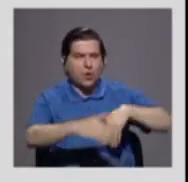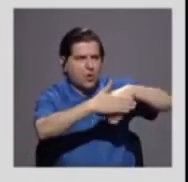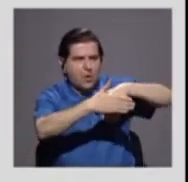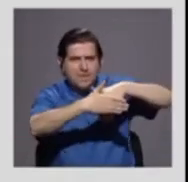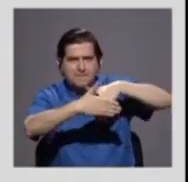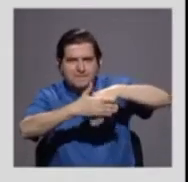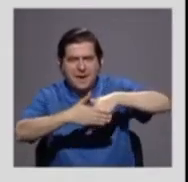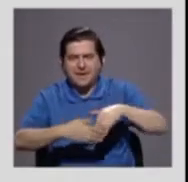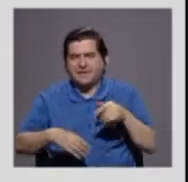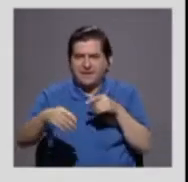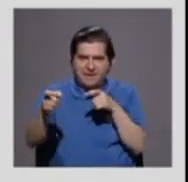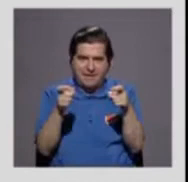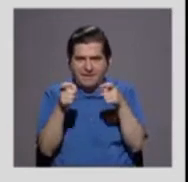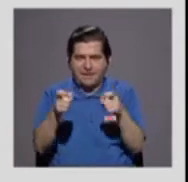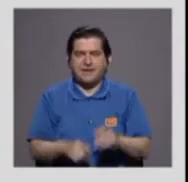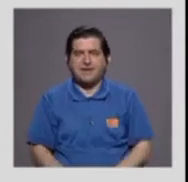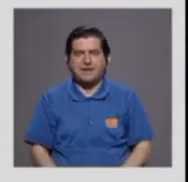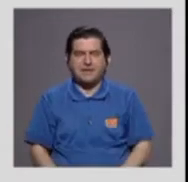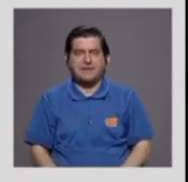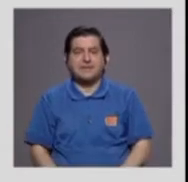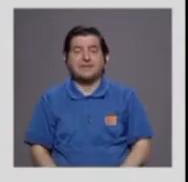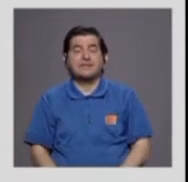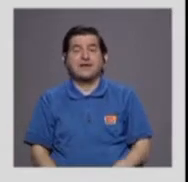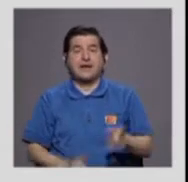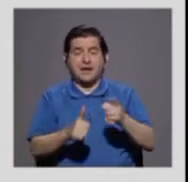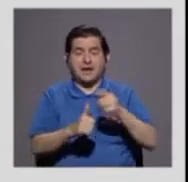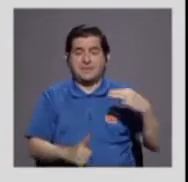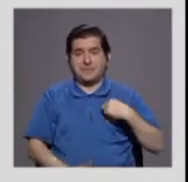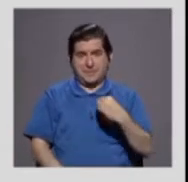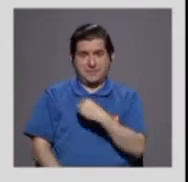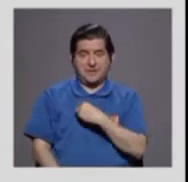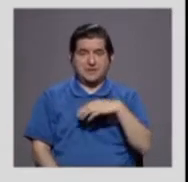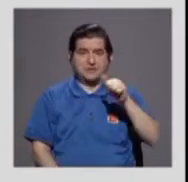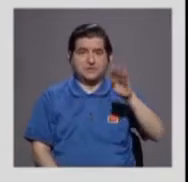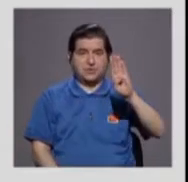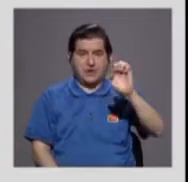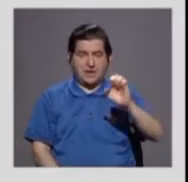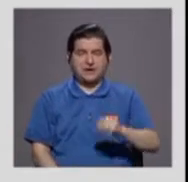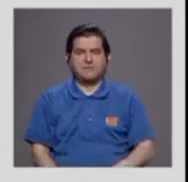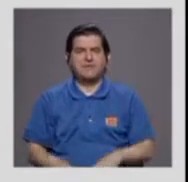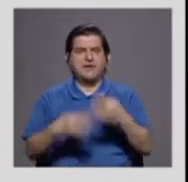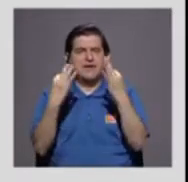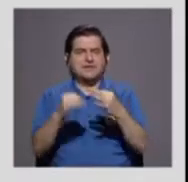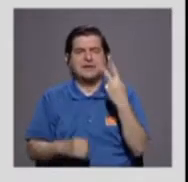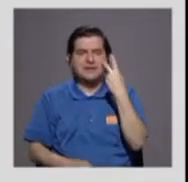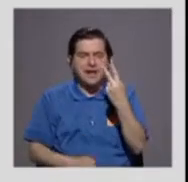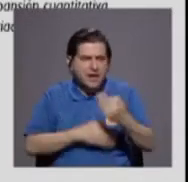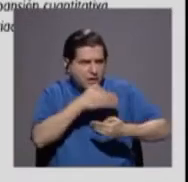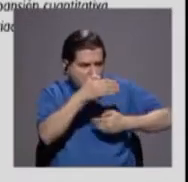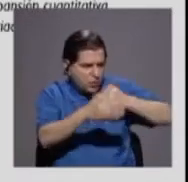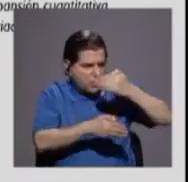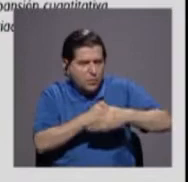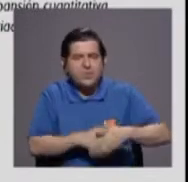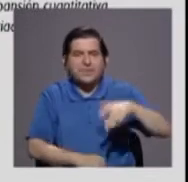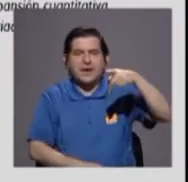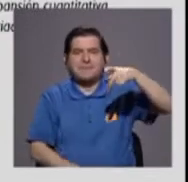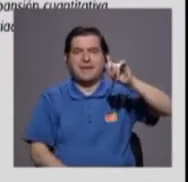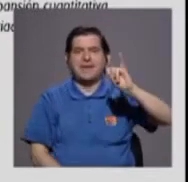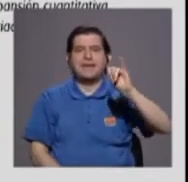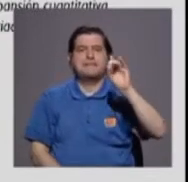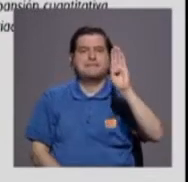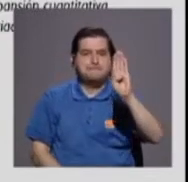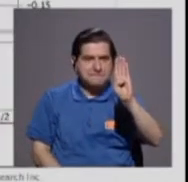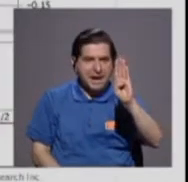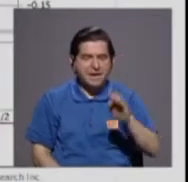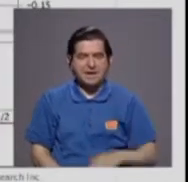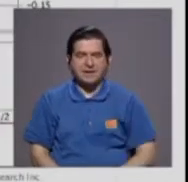de la administración del Premier Abe, entre otras cosas, viéramos un poco la evolución del Producto Interno Bruto,